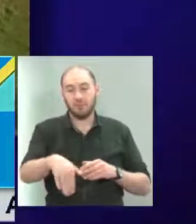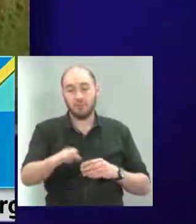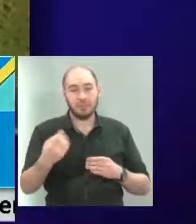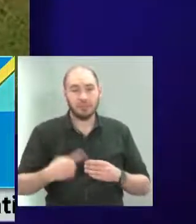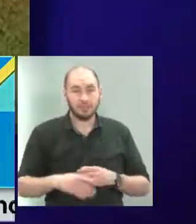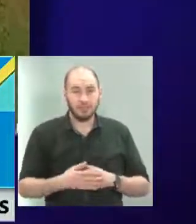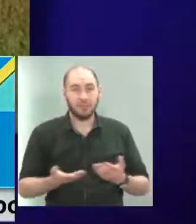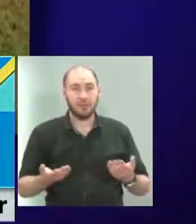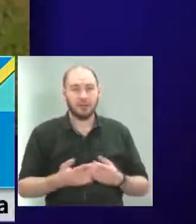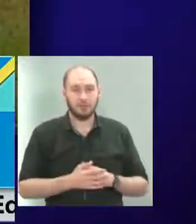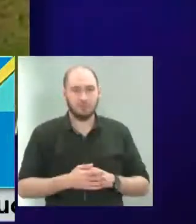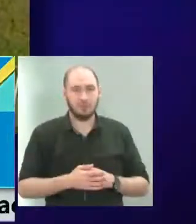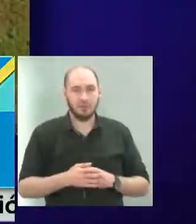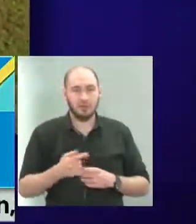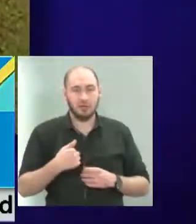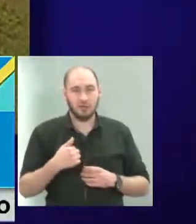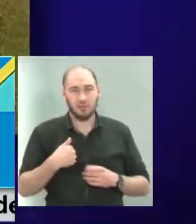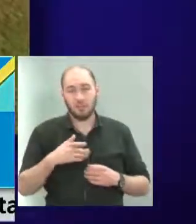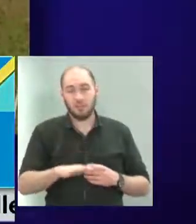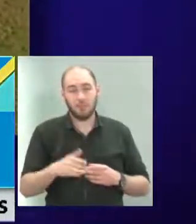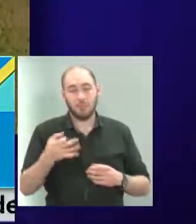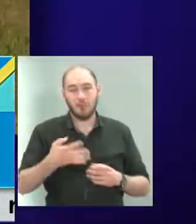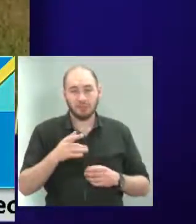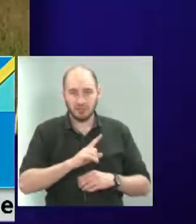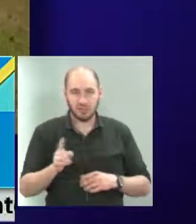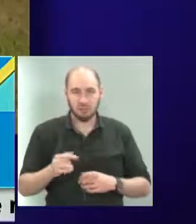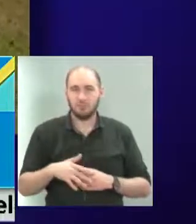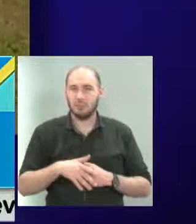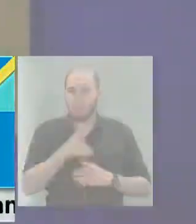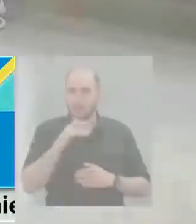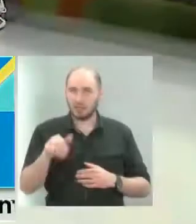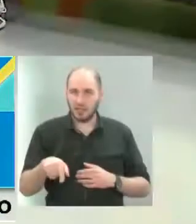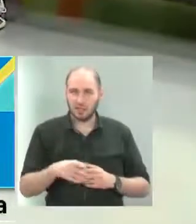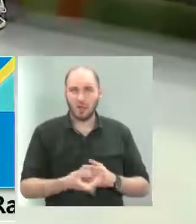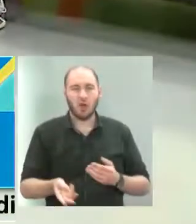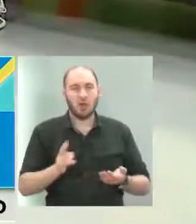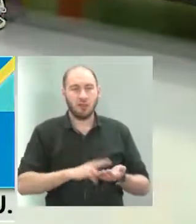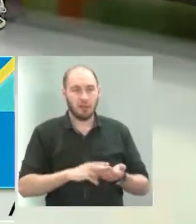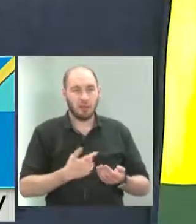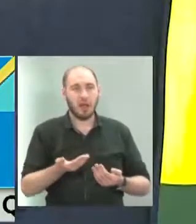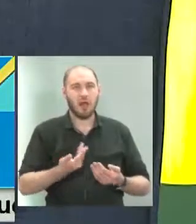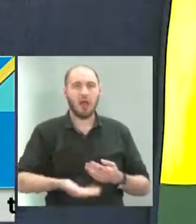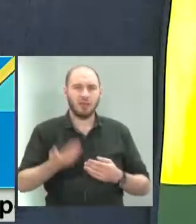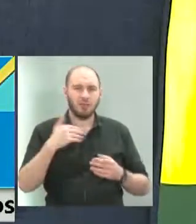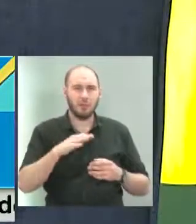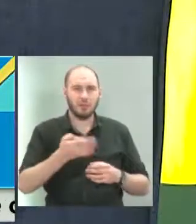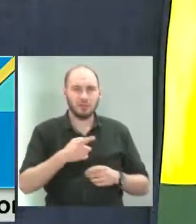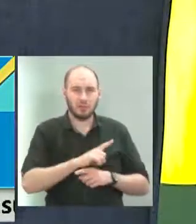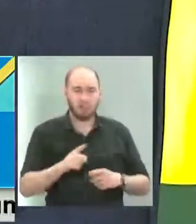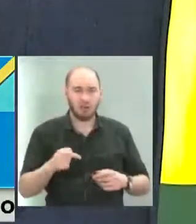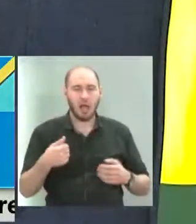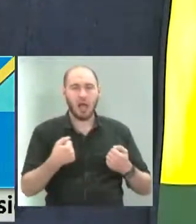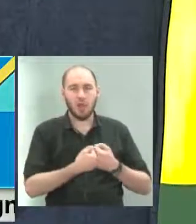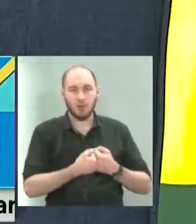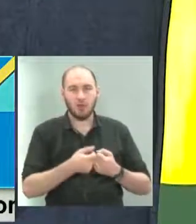para adelante? Bueno, yo me reforzaré en el amateurismo. Sí, yo creo que yo creo que hay que volver a, como decía Adrián, volvamos al amateurismo, un pacto